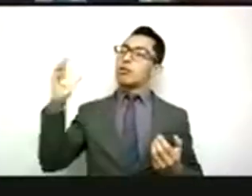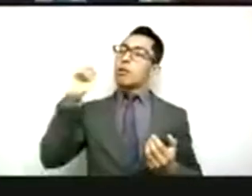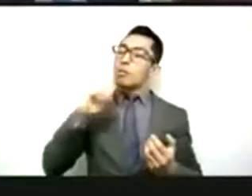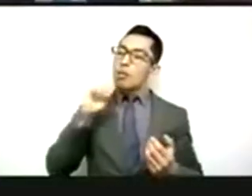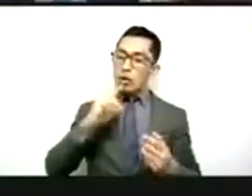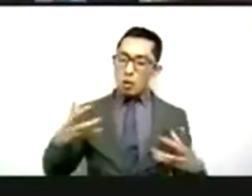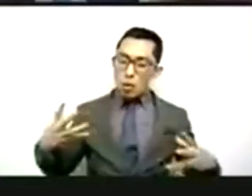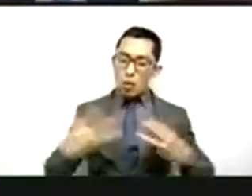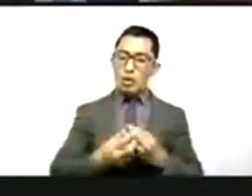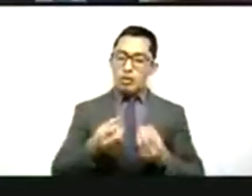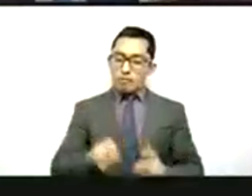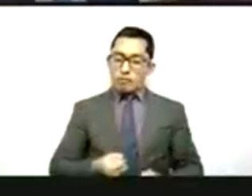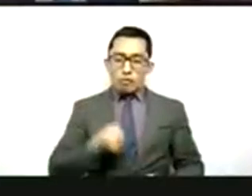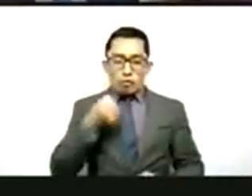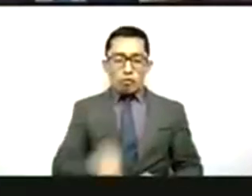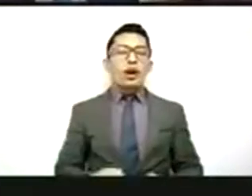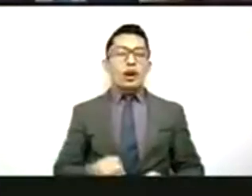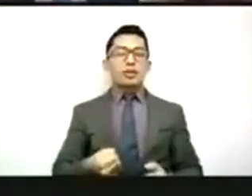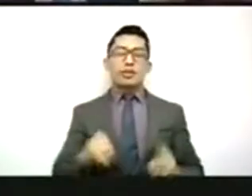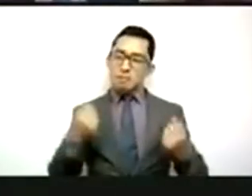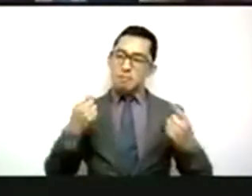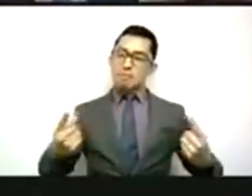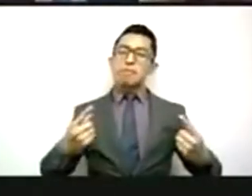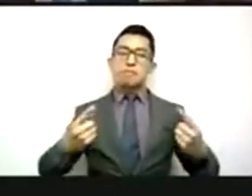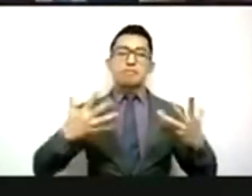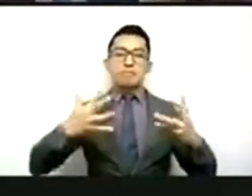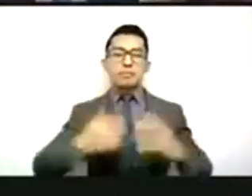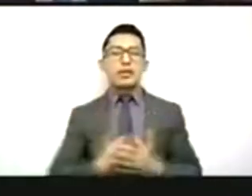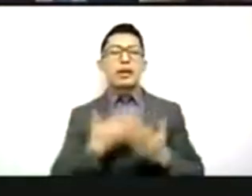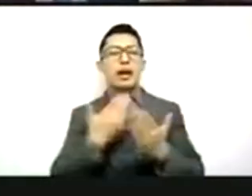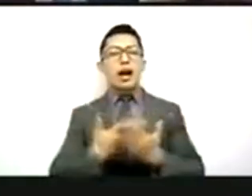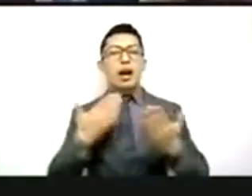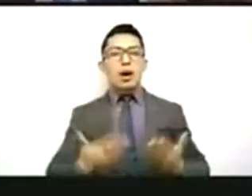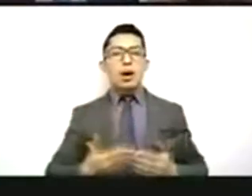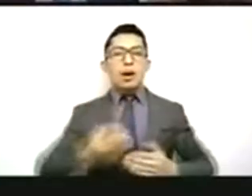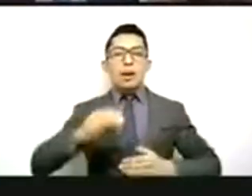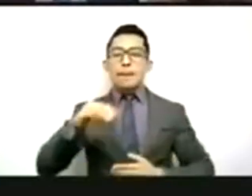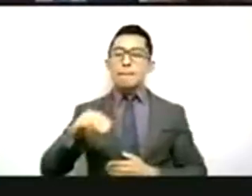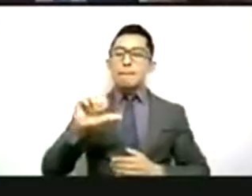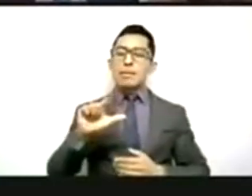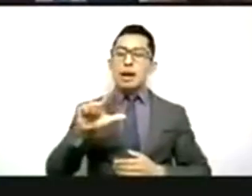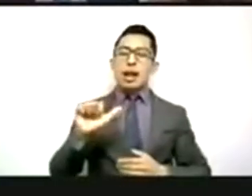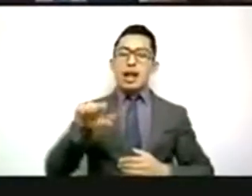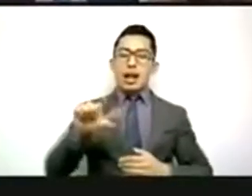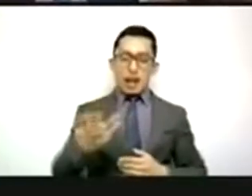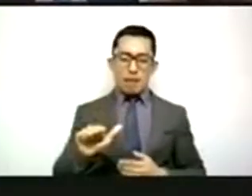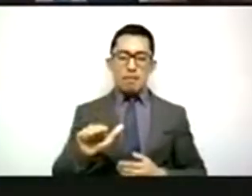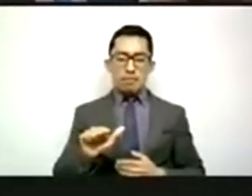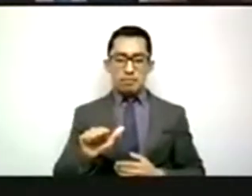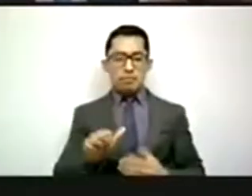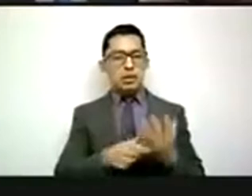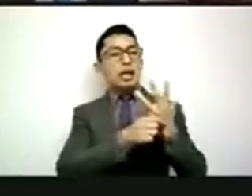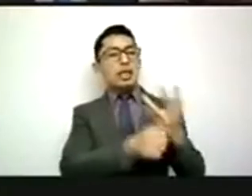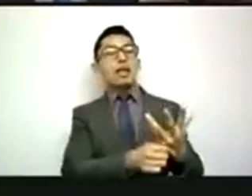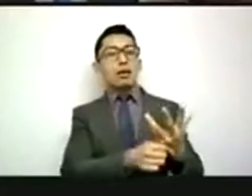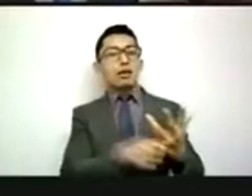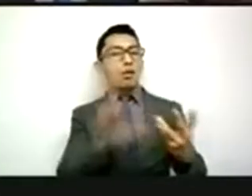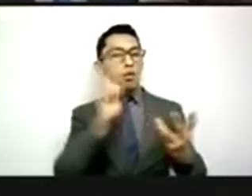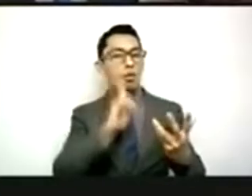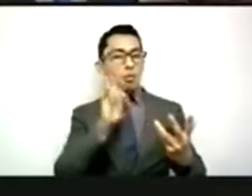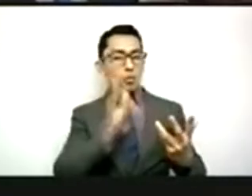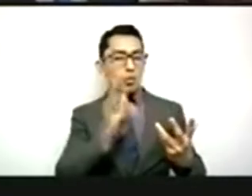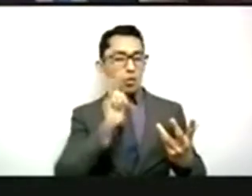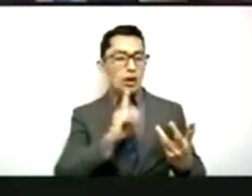Así es que voy a citar hoy a Malala Yousafzai, porque ella dijo, entre otras